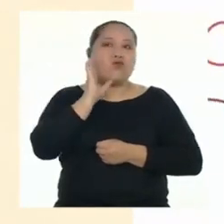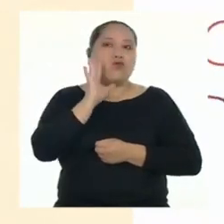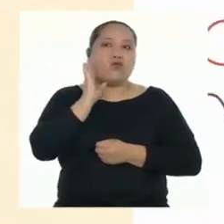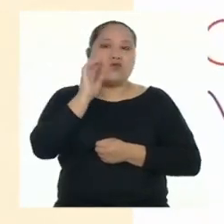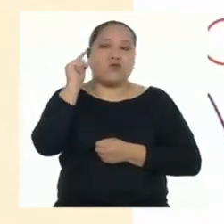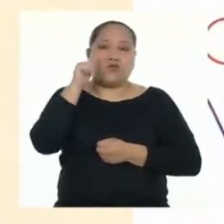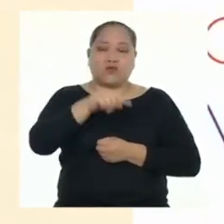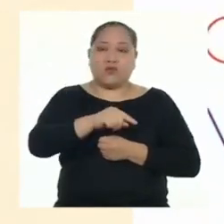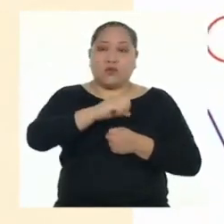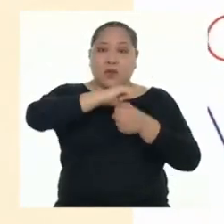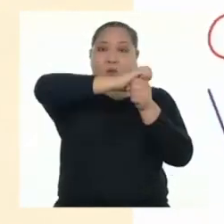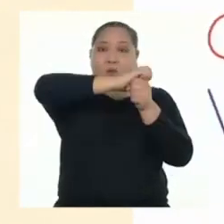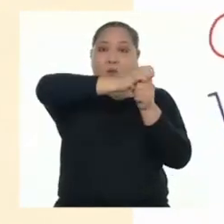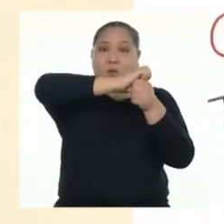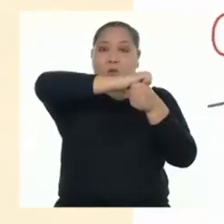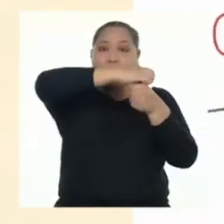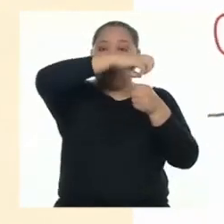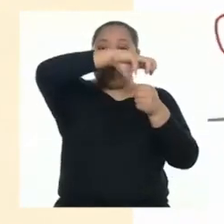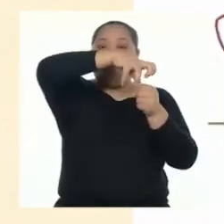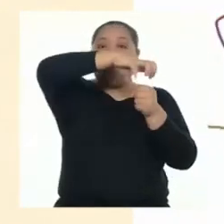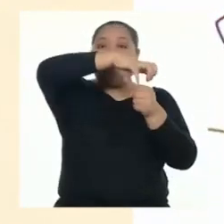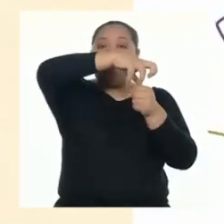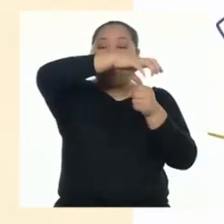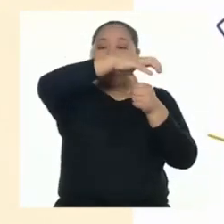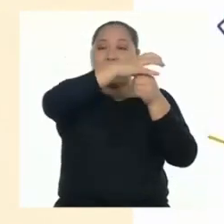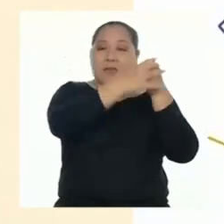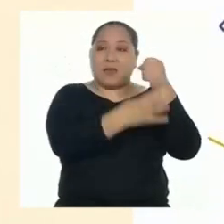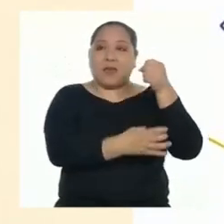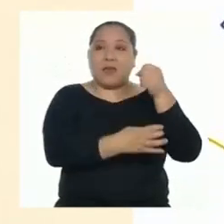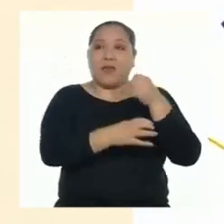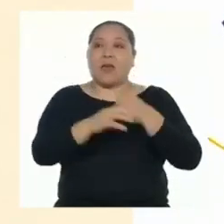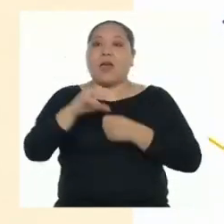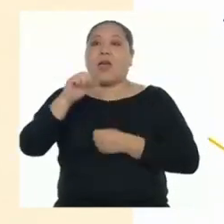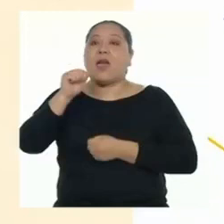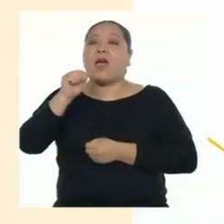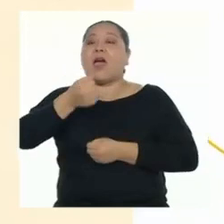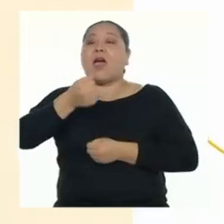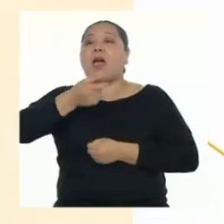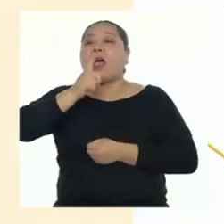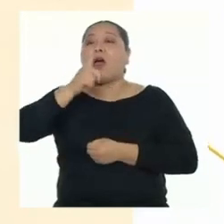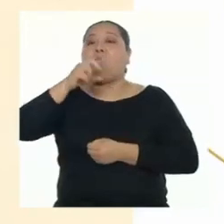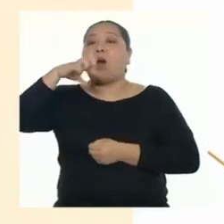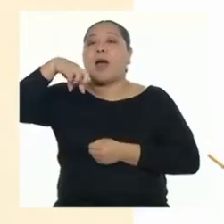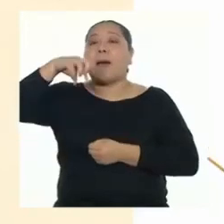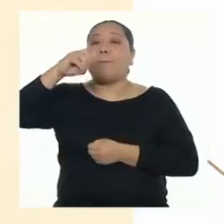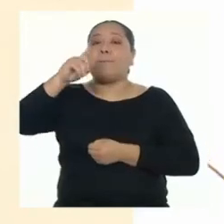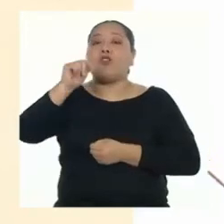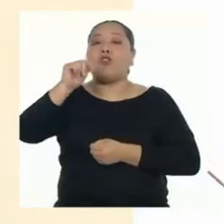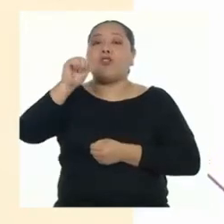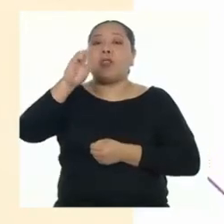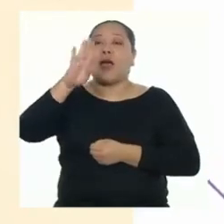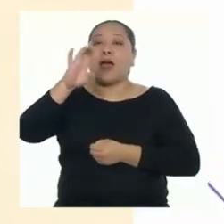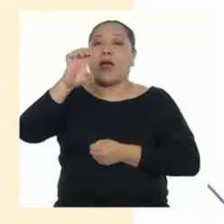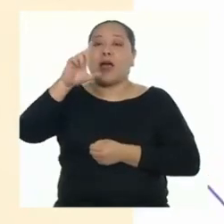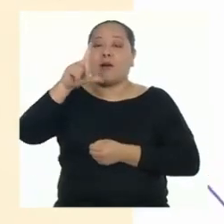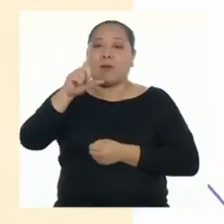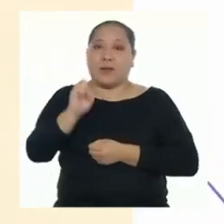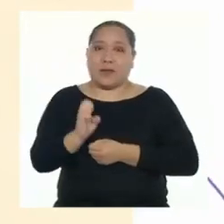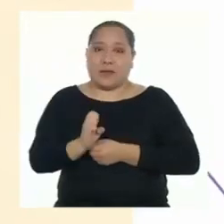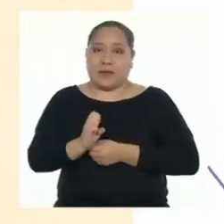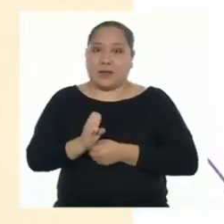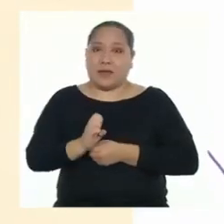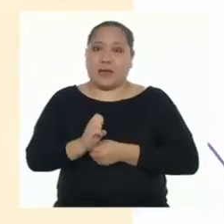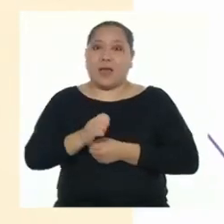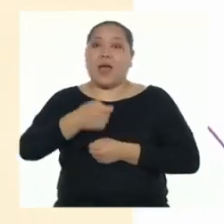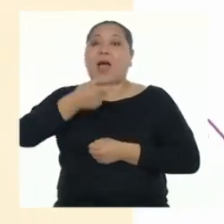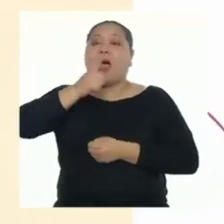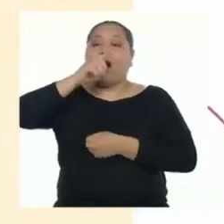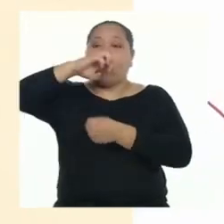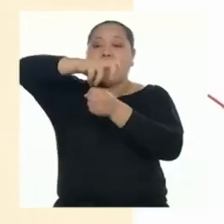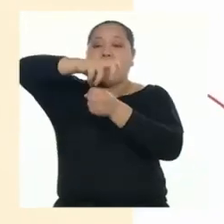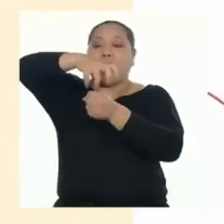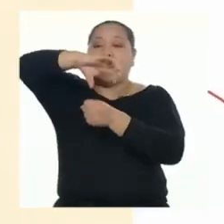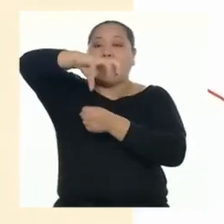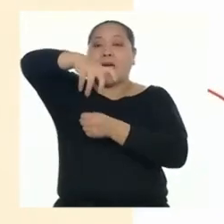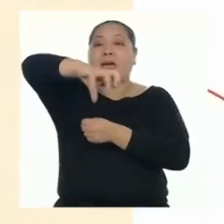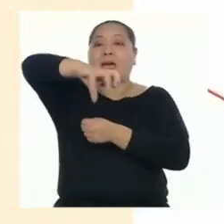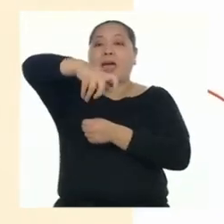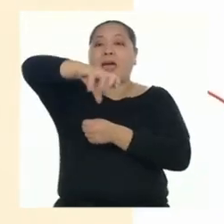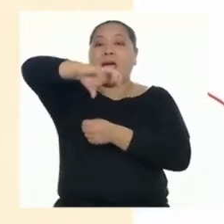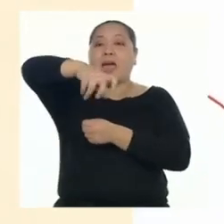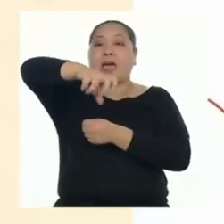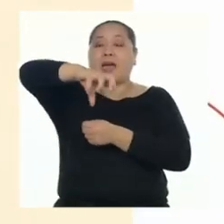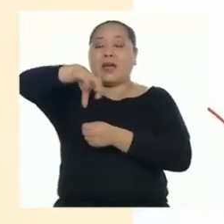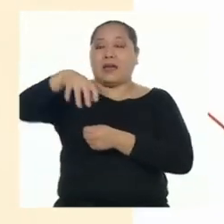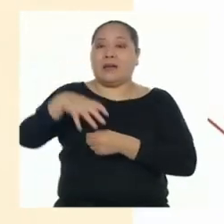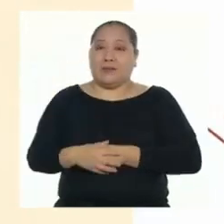las otras muestras de agua. El agua potable tampoco es contaminada porque es agua que ha pasado por un proceso para que al llegar a